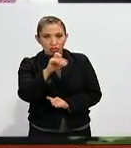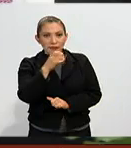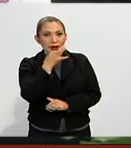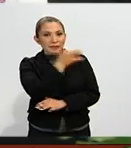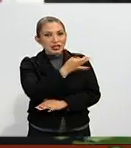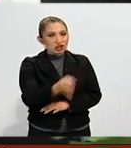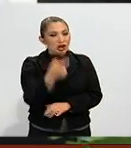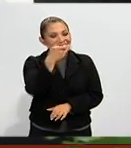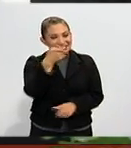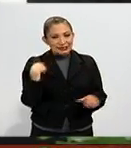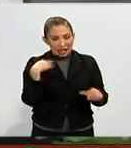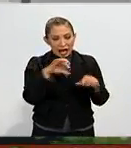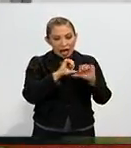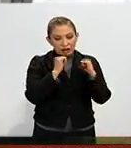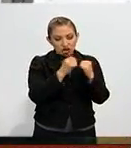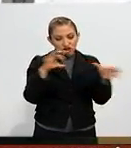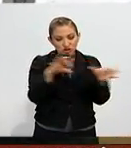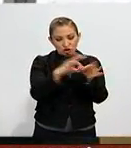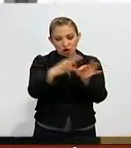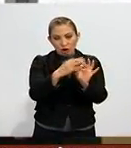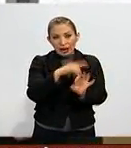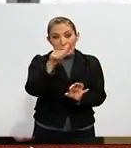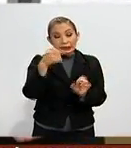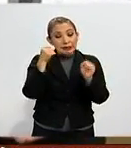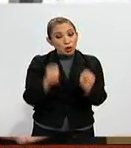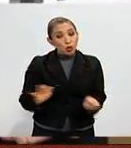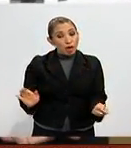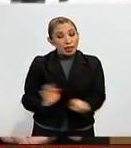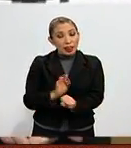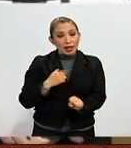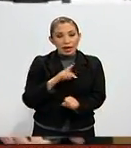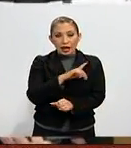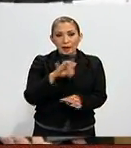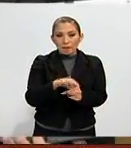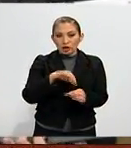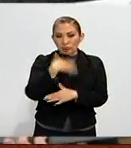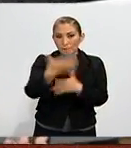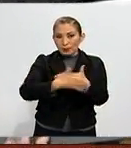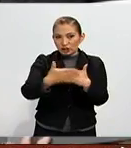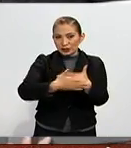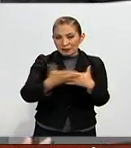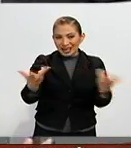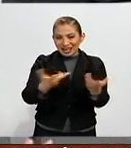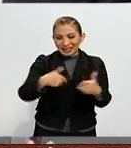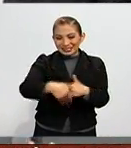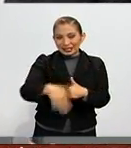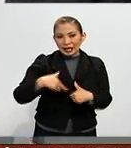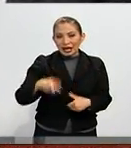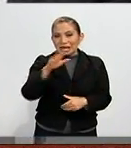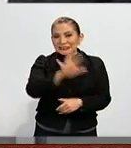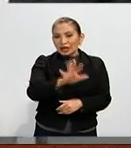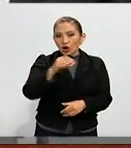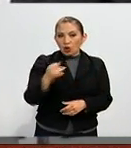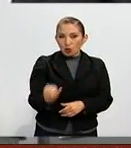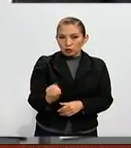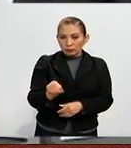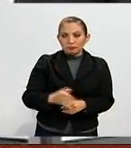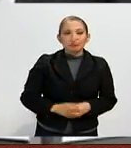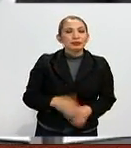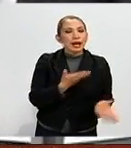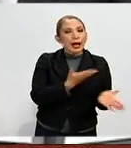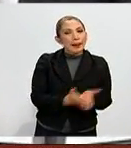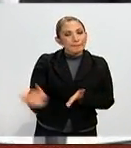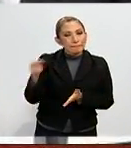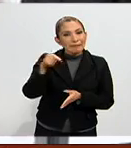que el fin de esta asociación es dotar de certeza y legalidad al sufragio en la elección que se realizará el próximo 5 de junio. Por